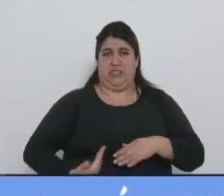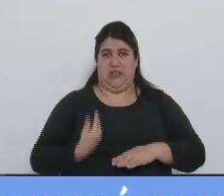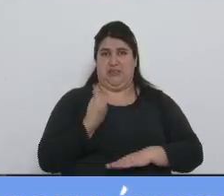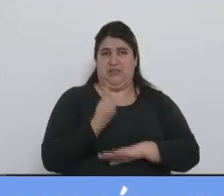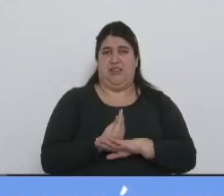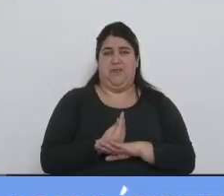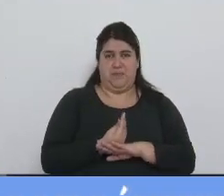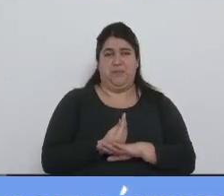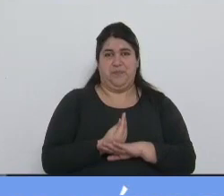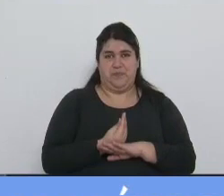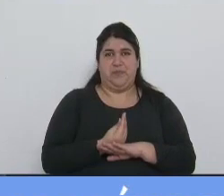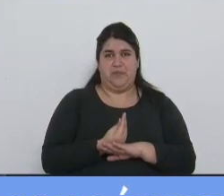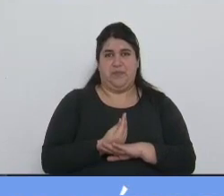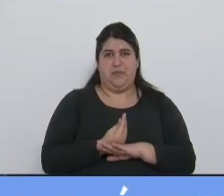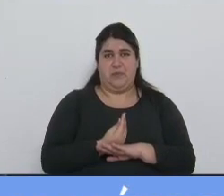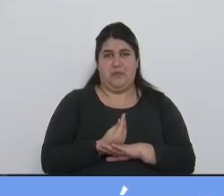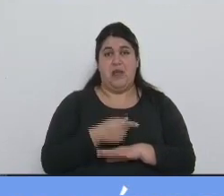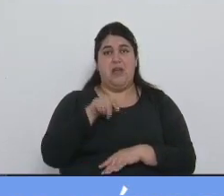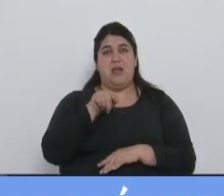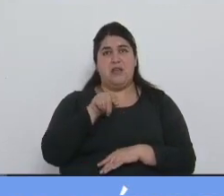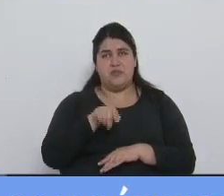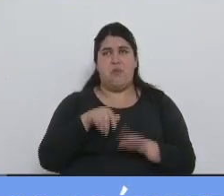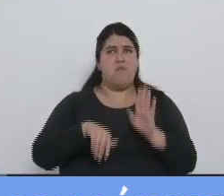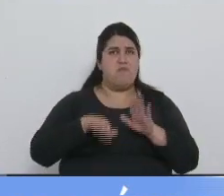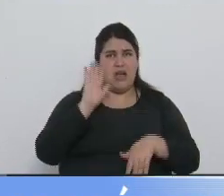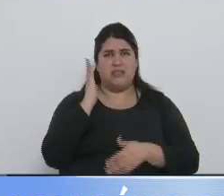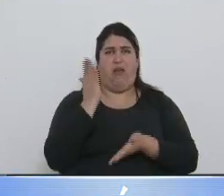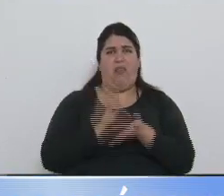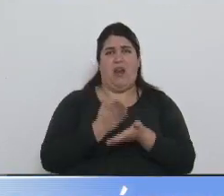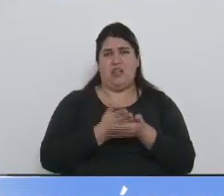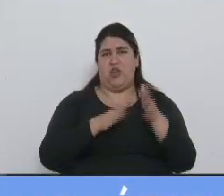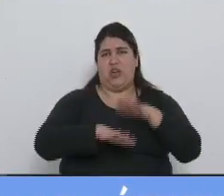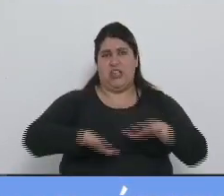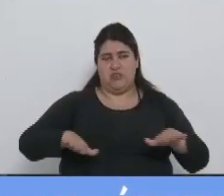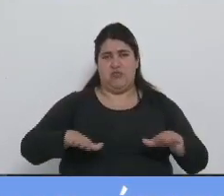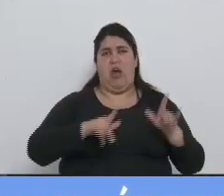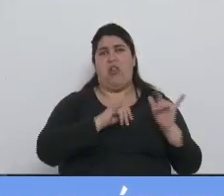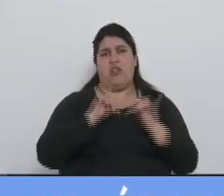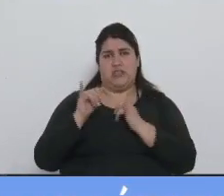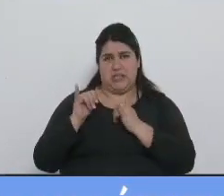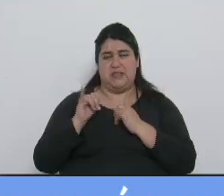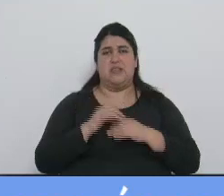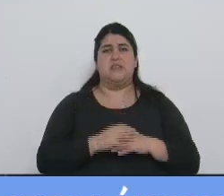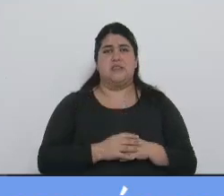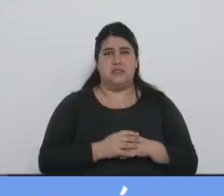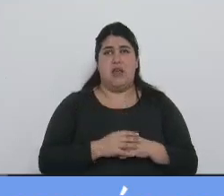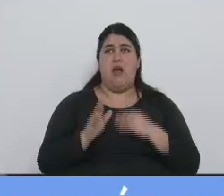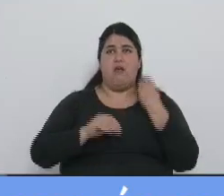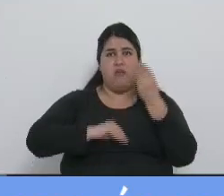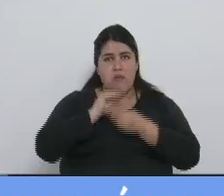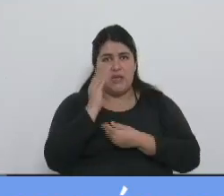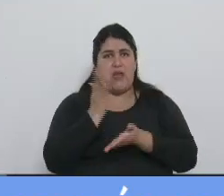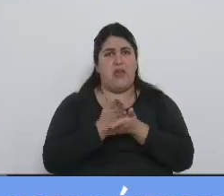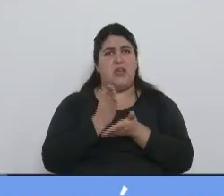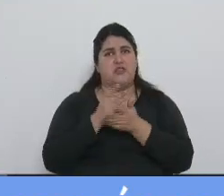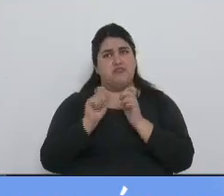que trata de, sobre todo, de los derechos de los niños, niñas y adolescentes, de las familias,